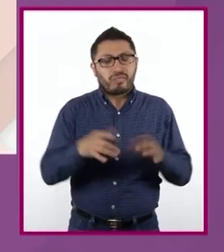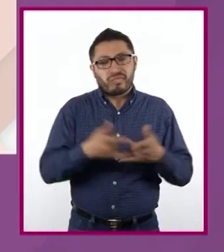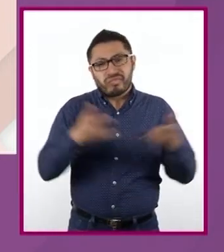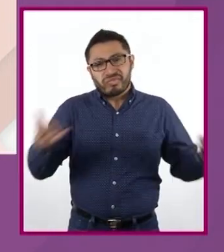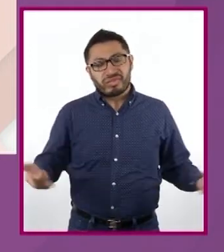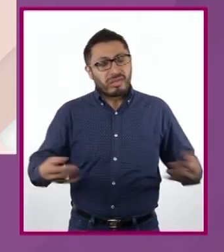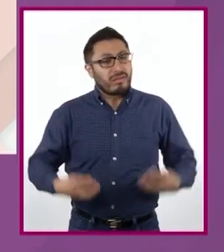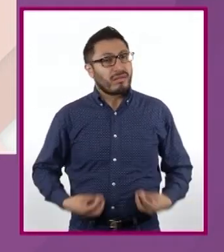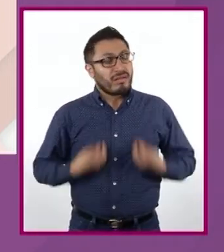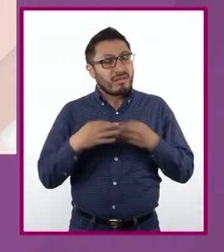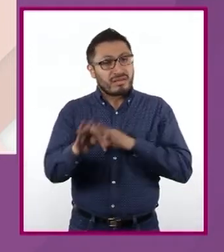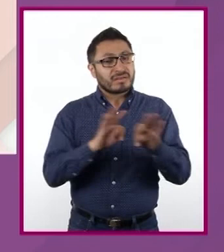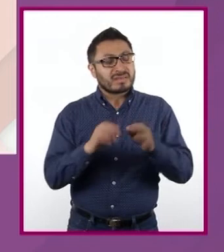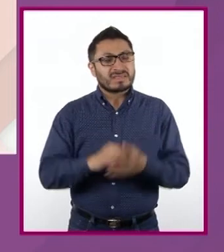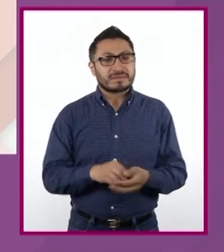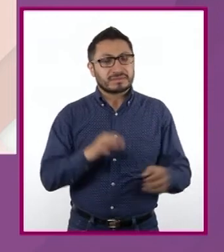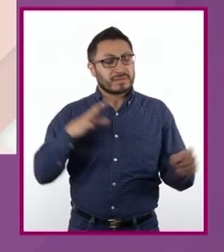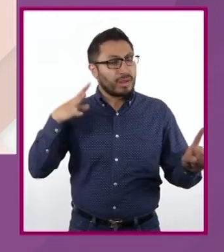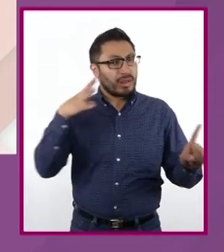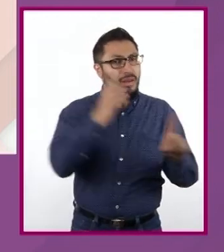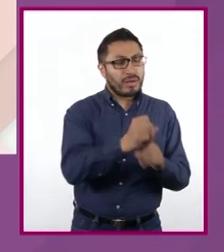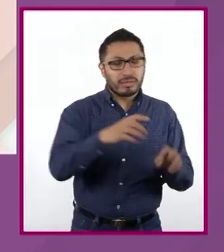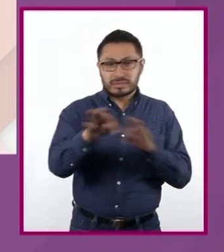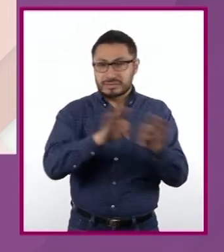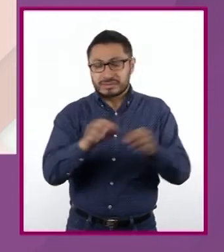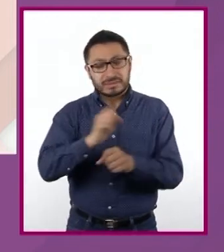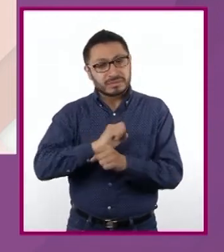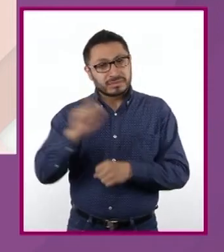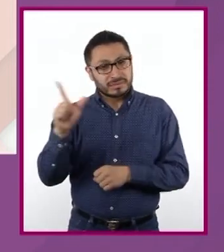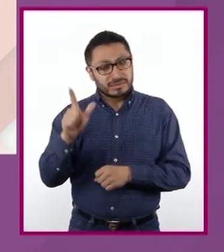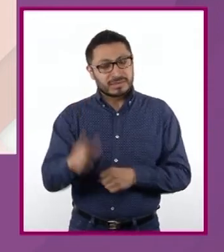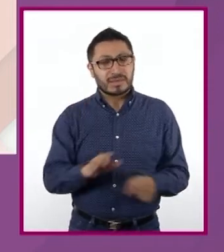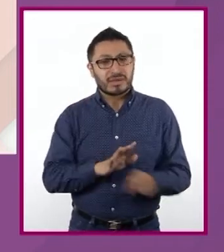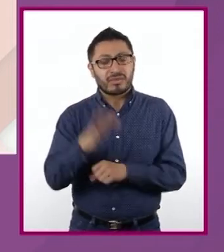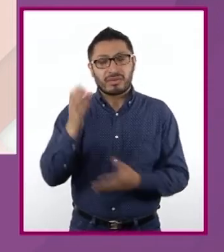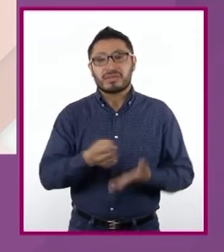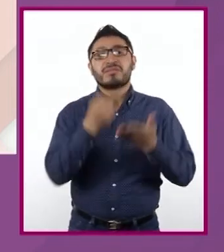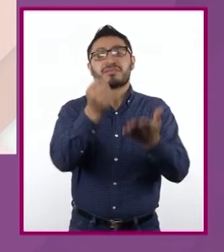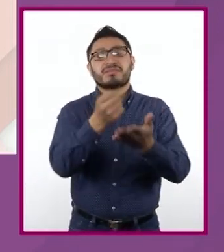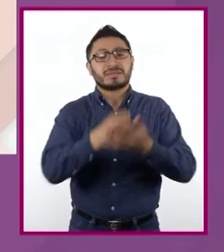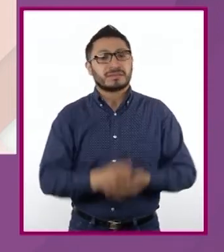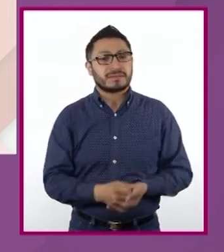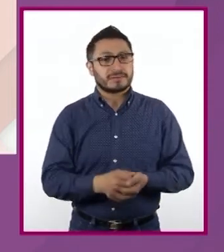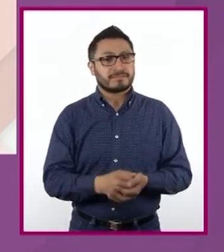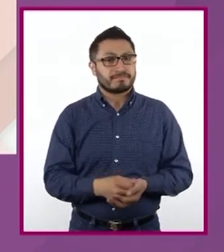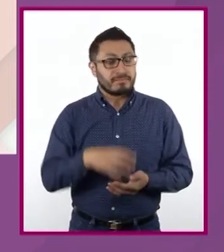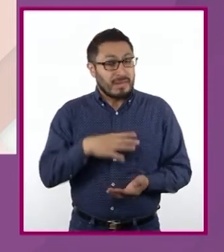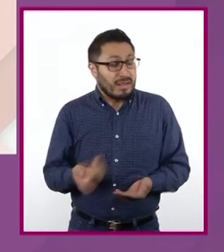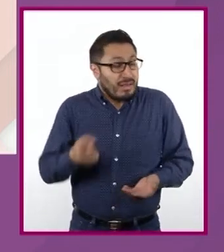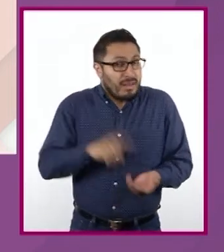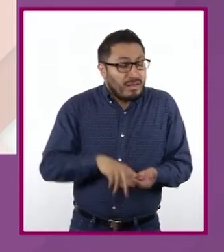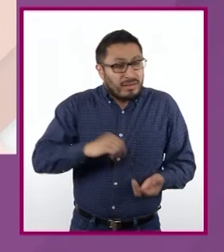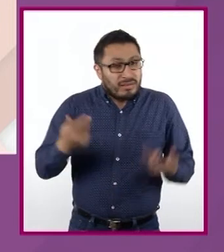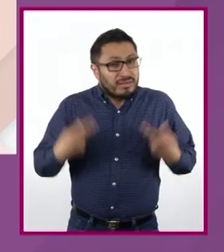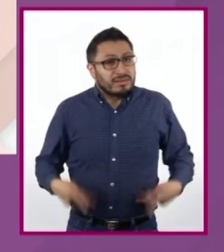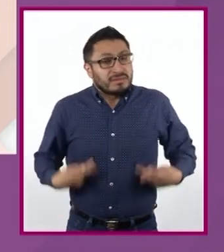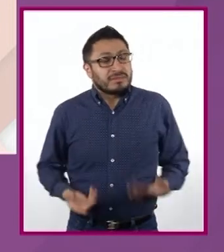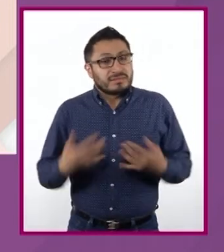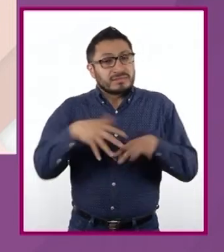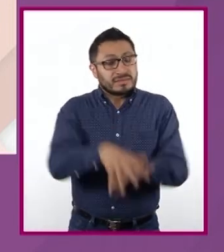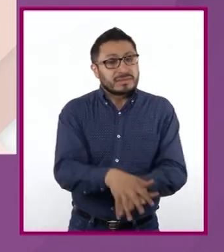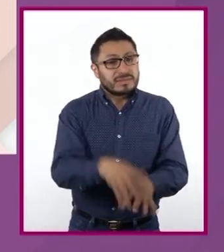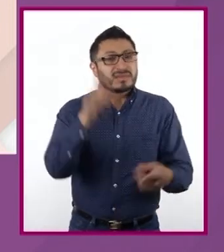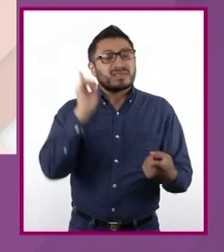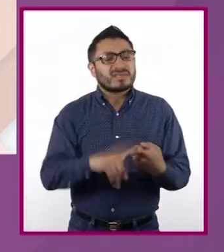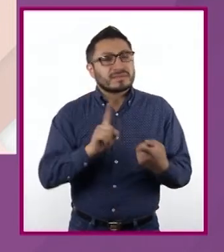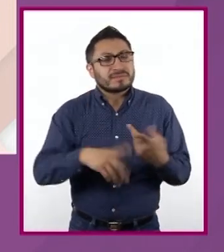trayectoria? Logros profesionales. ¿Qué premios obtuvo? ¿Influyó en otras personas? ¿En